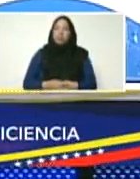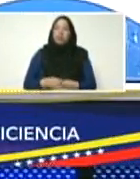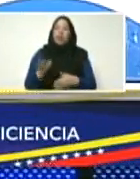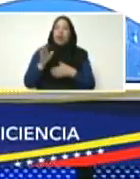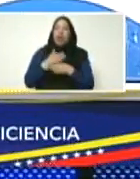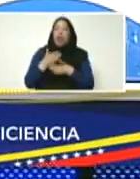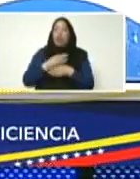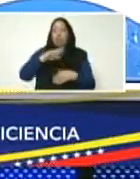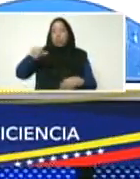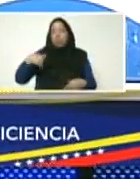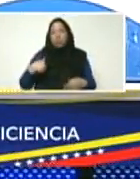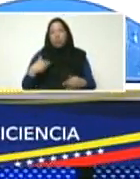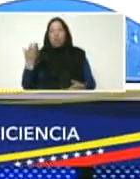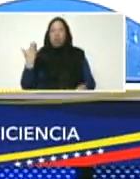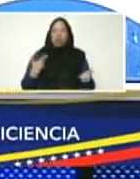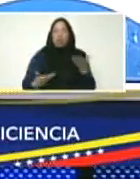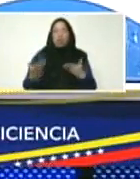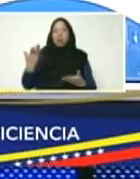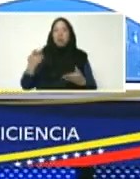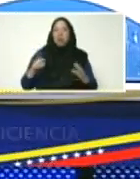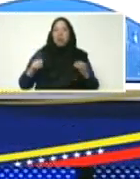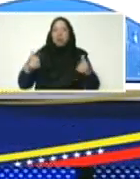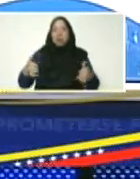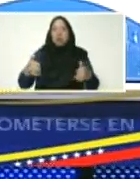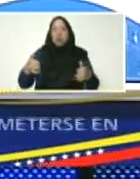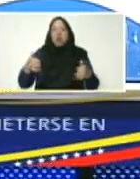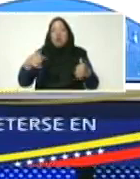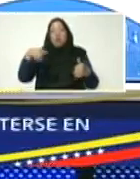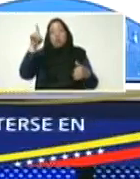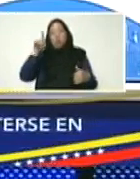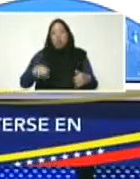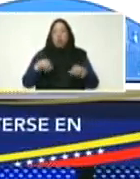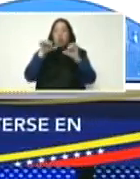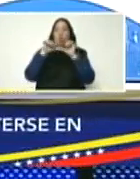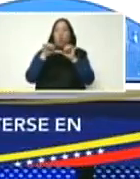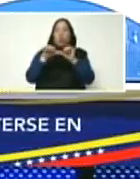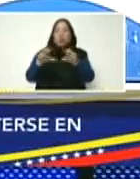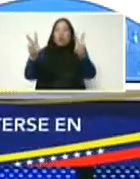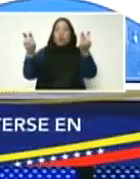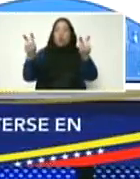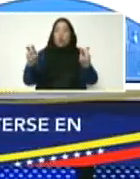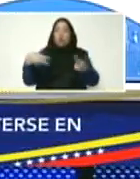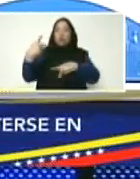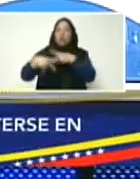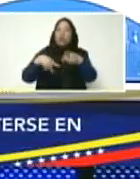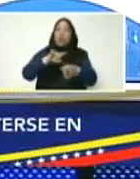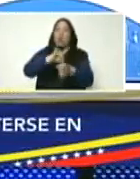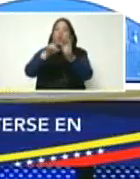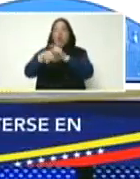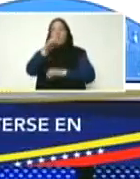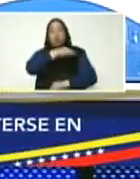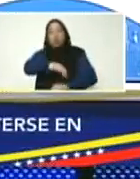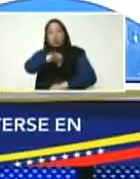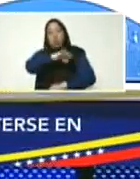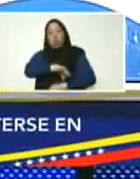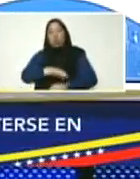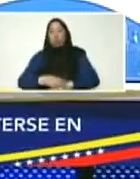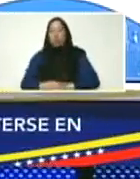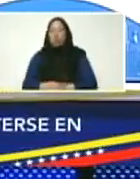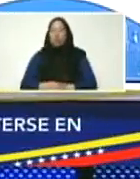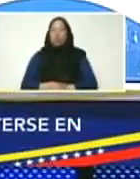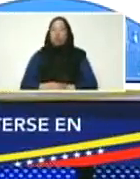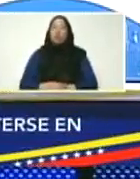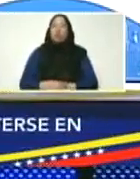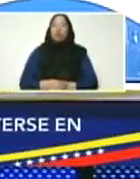con ustedes, y forma parte de la doctrina que estamos construyendo, la nueva época de transición al socialismo,